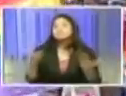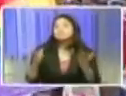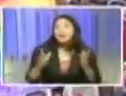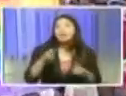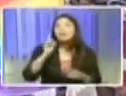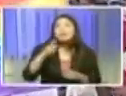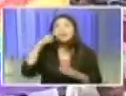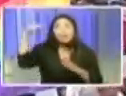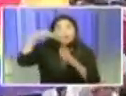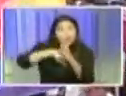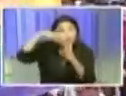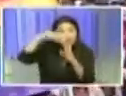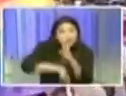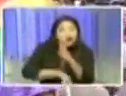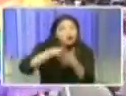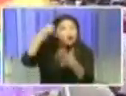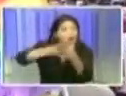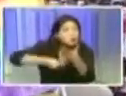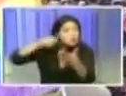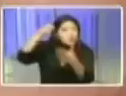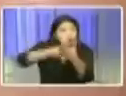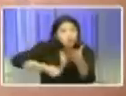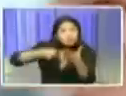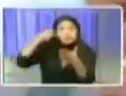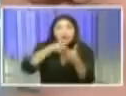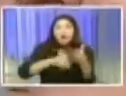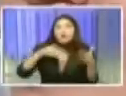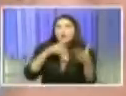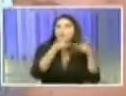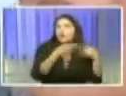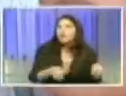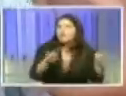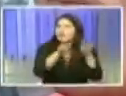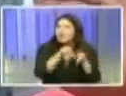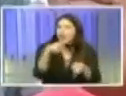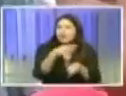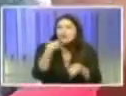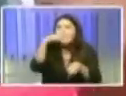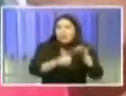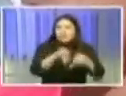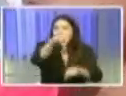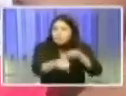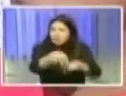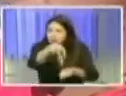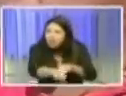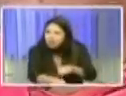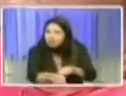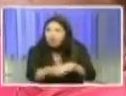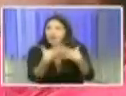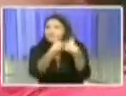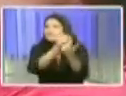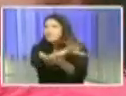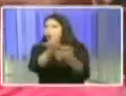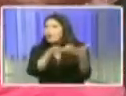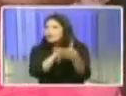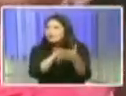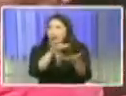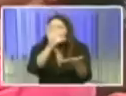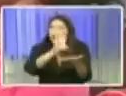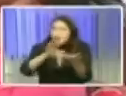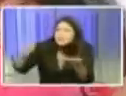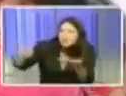Tenemos que profundizar la lucha contra los antivalores consumistas y violentos del